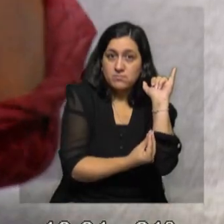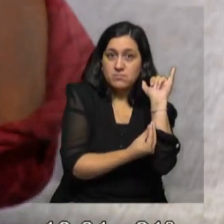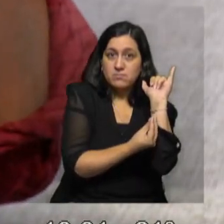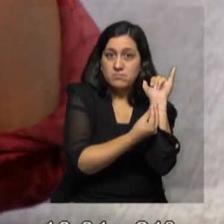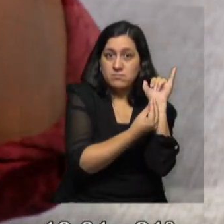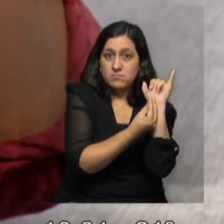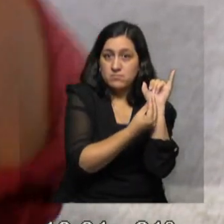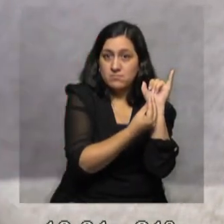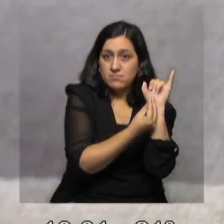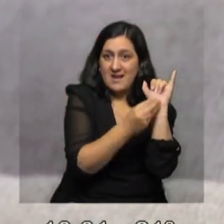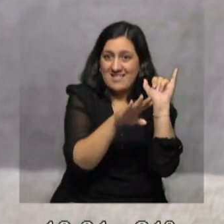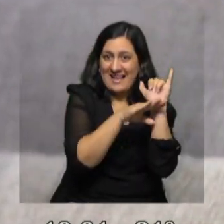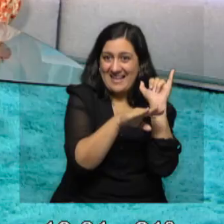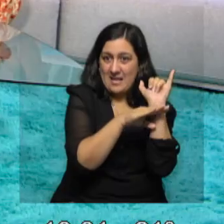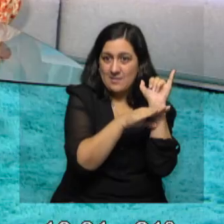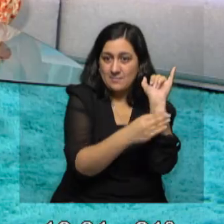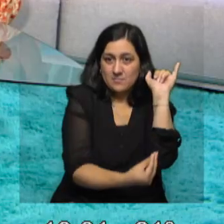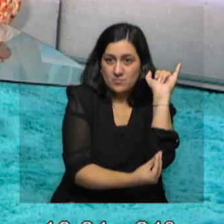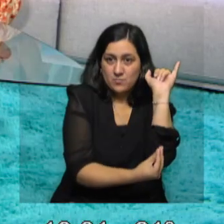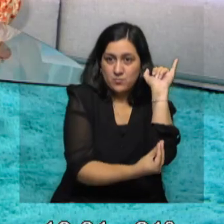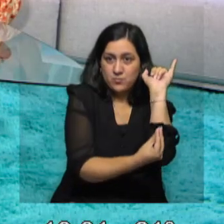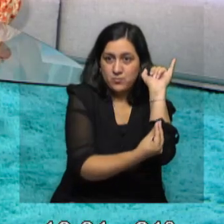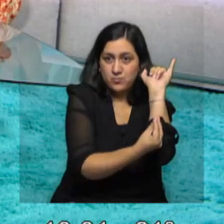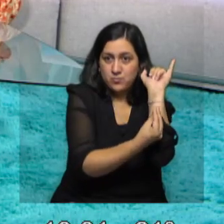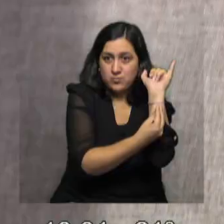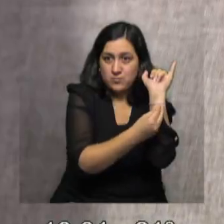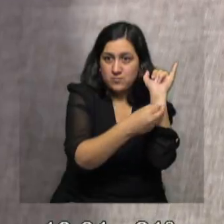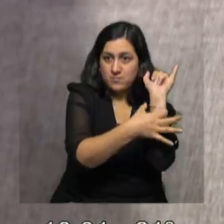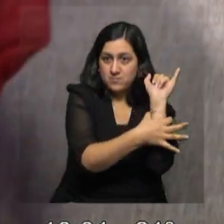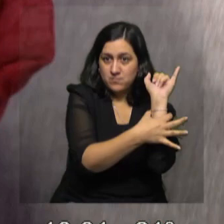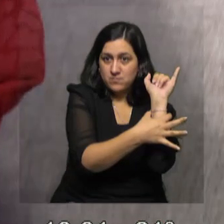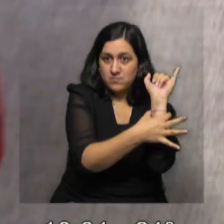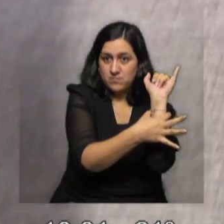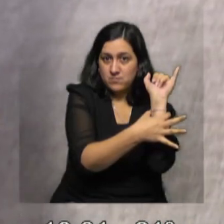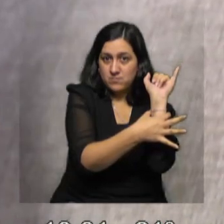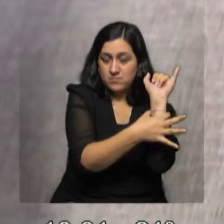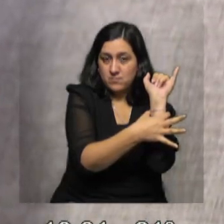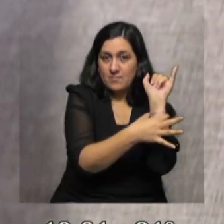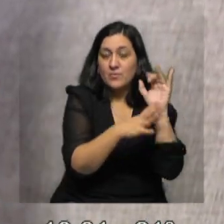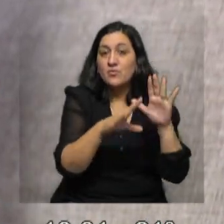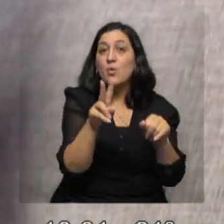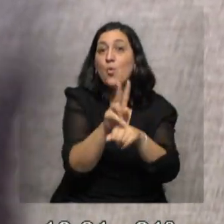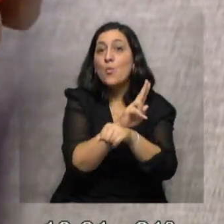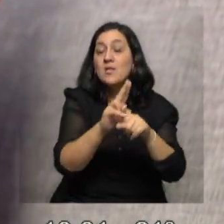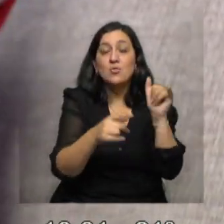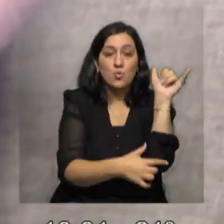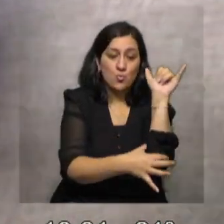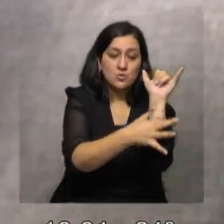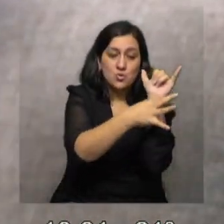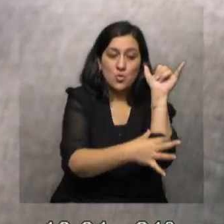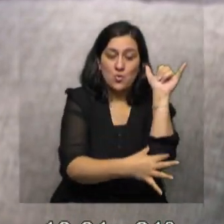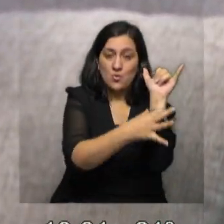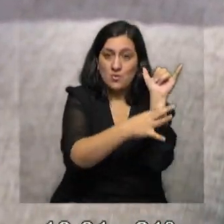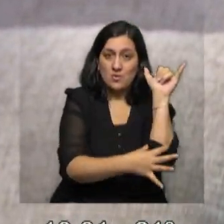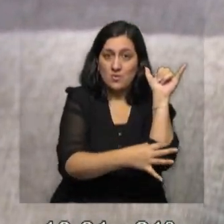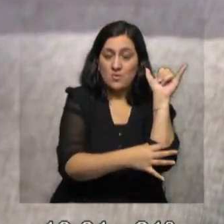esto viene hasta acá arriba. Automáticamente queda cubriendo desde el cuello del útero toda la cavidad vaginal y afuera